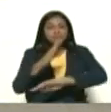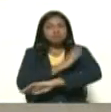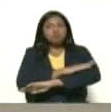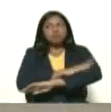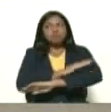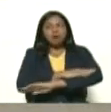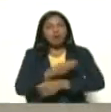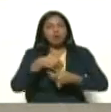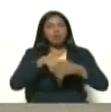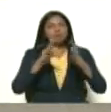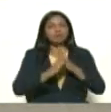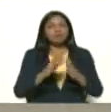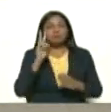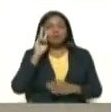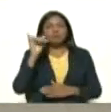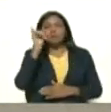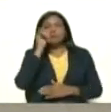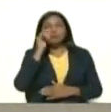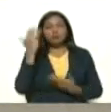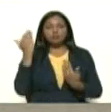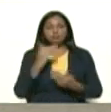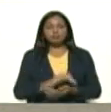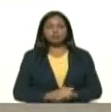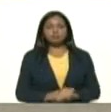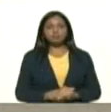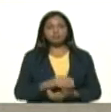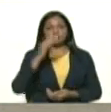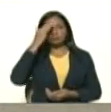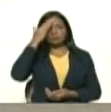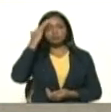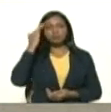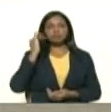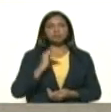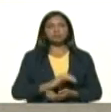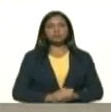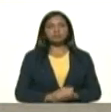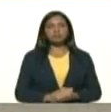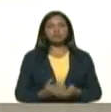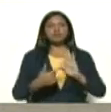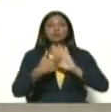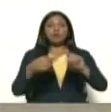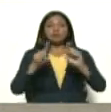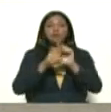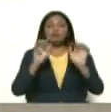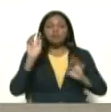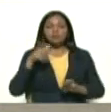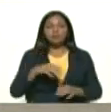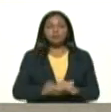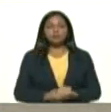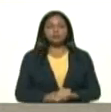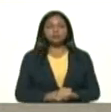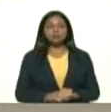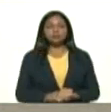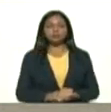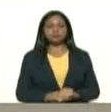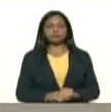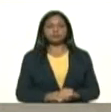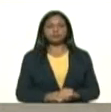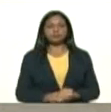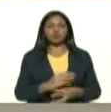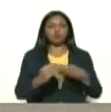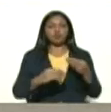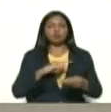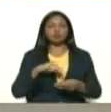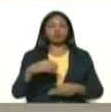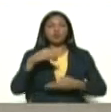la cuarentena. Por ahí tenemos un video bien demostrativo de cómo ha sido